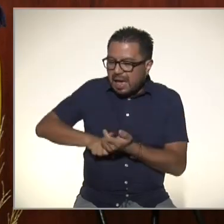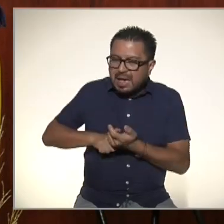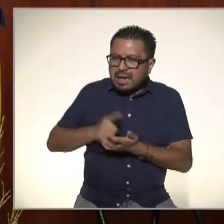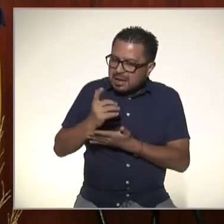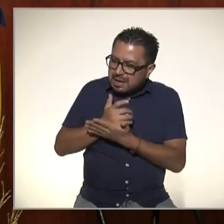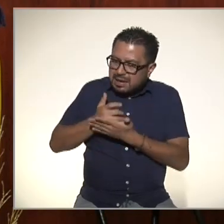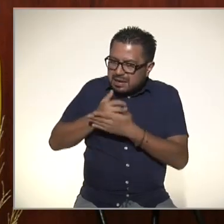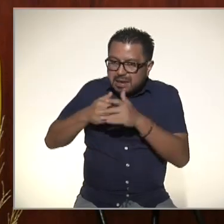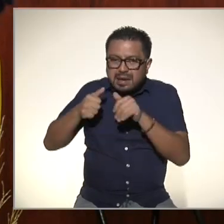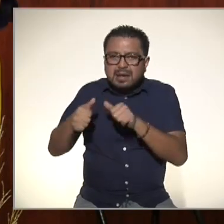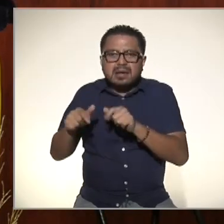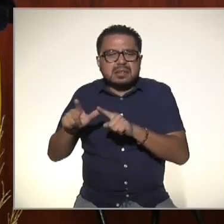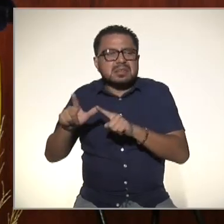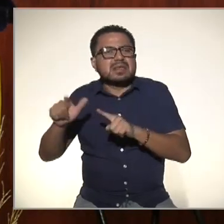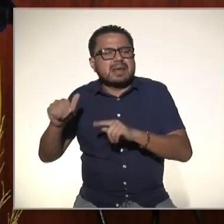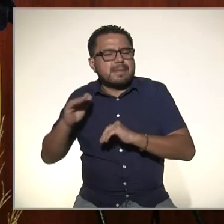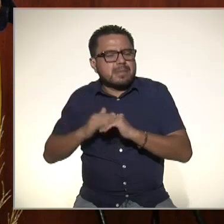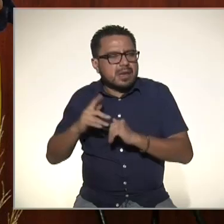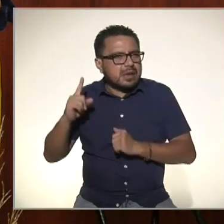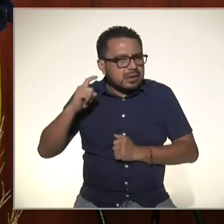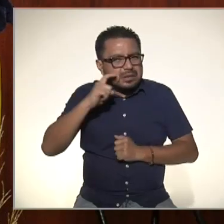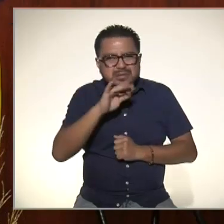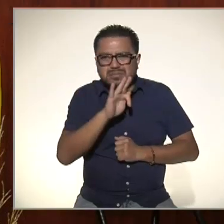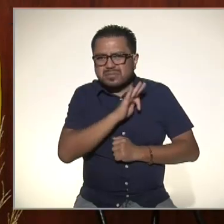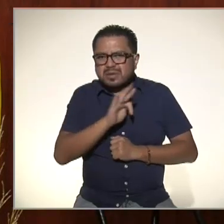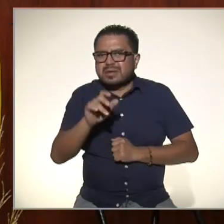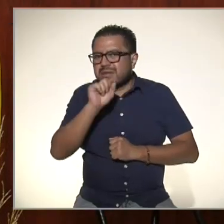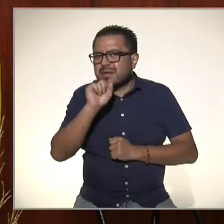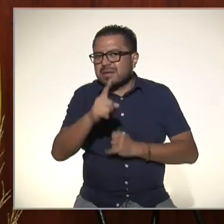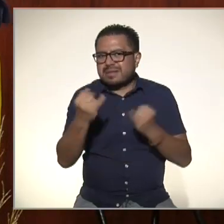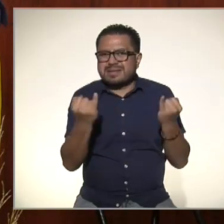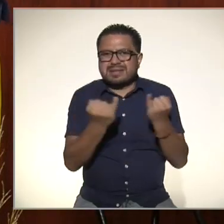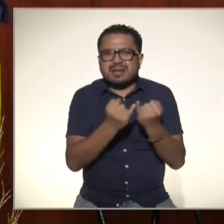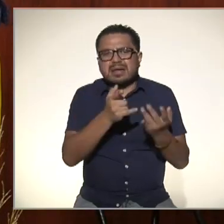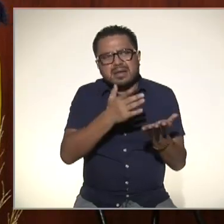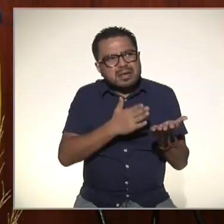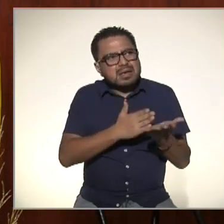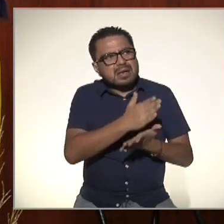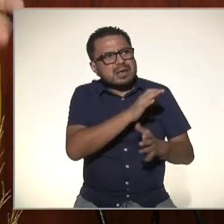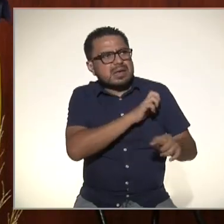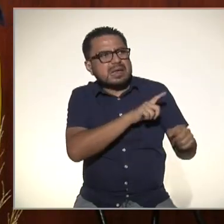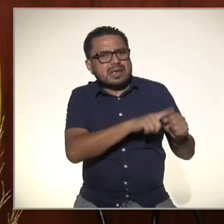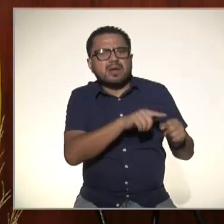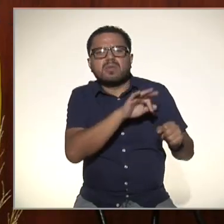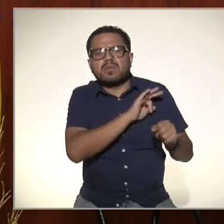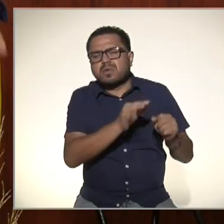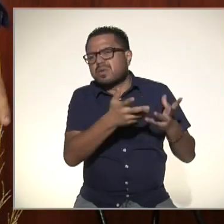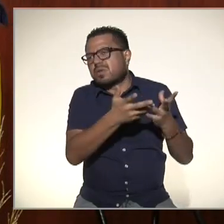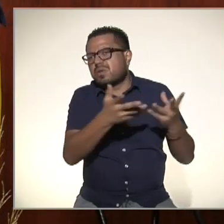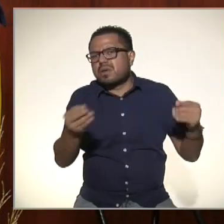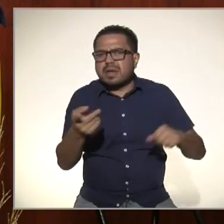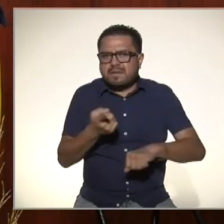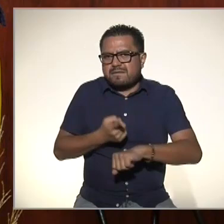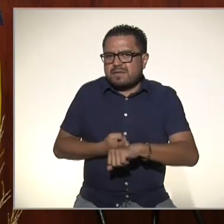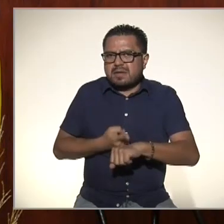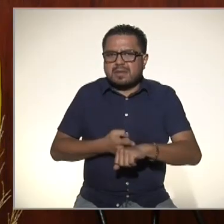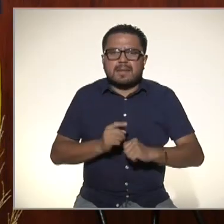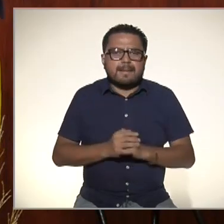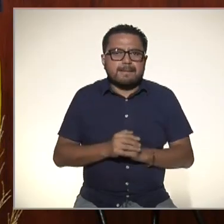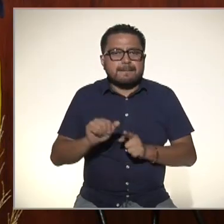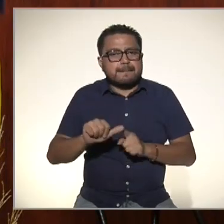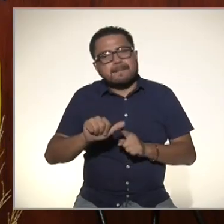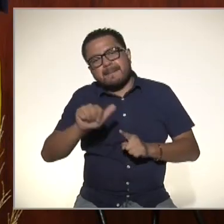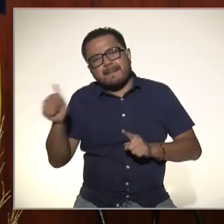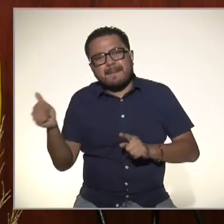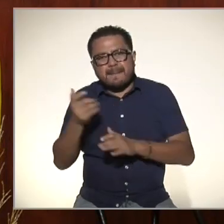tratando, y al rato va a ser más difícil que incluso yendo con un especialista se pueda erradicar la enfermedad. Y el otro